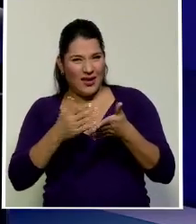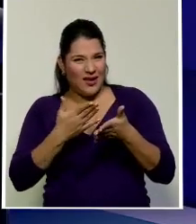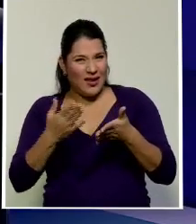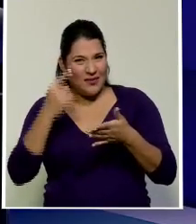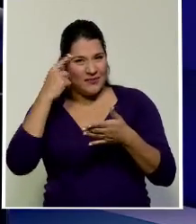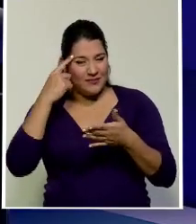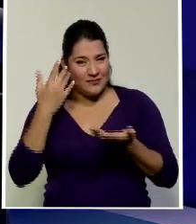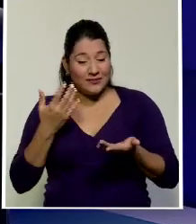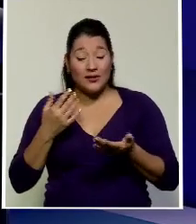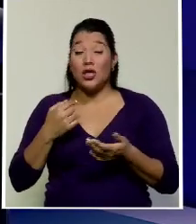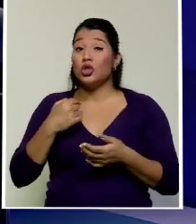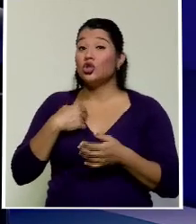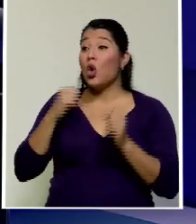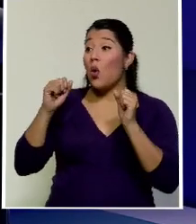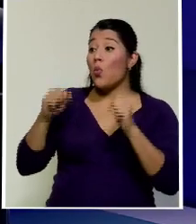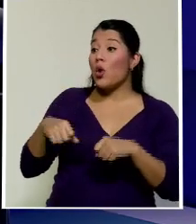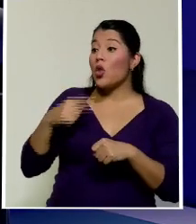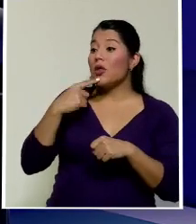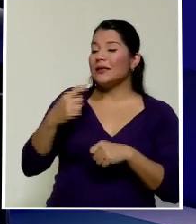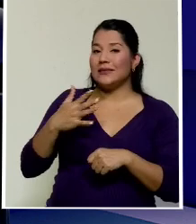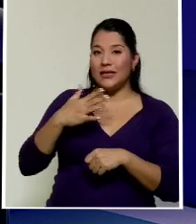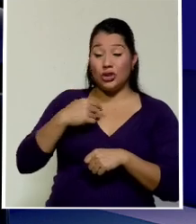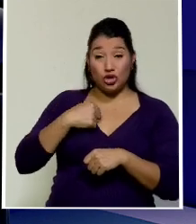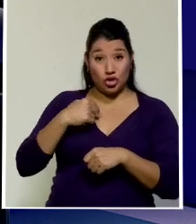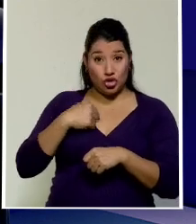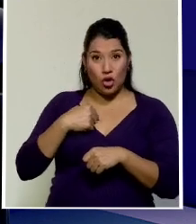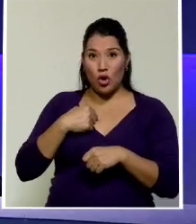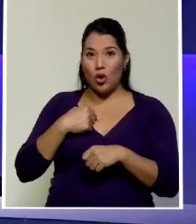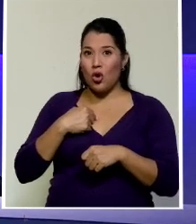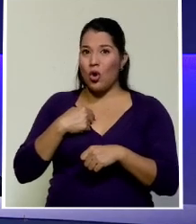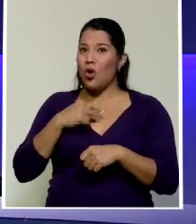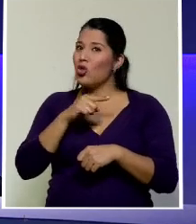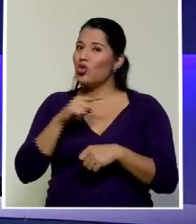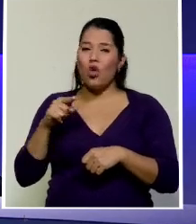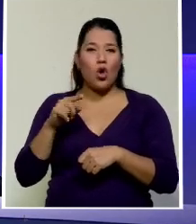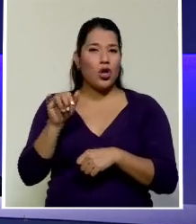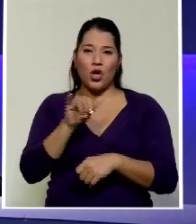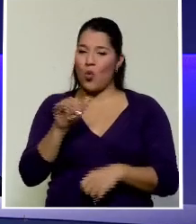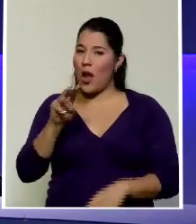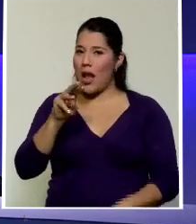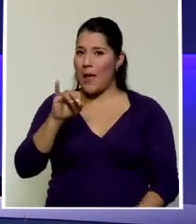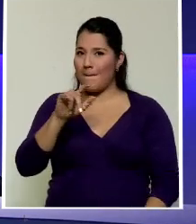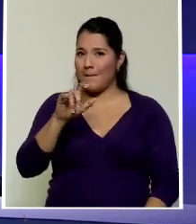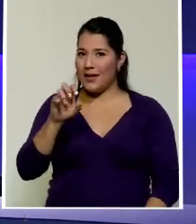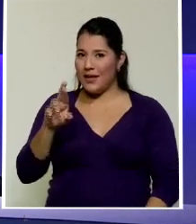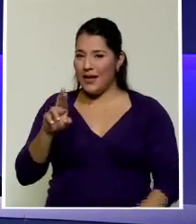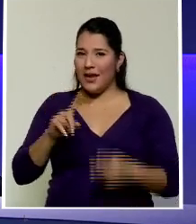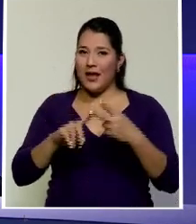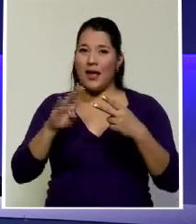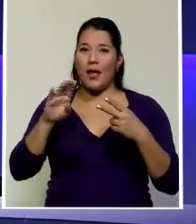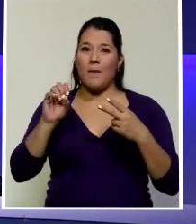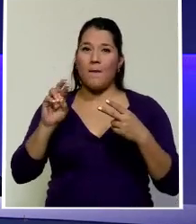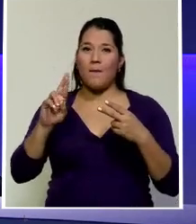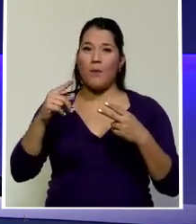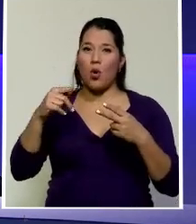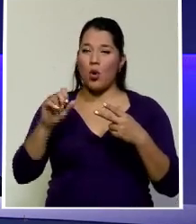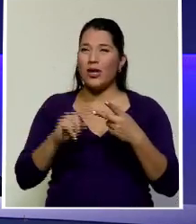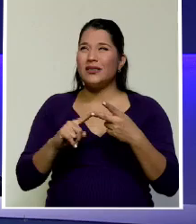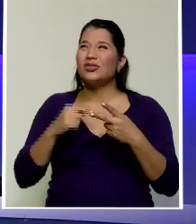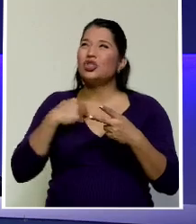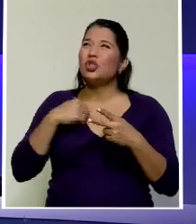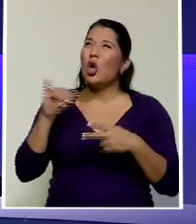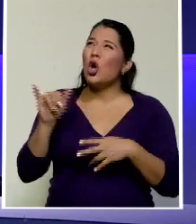que mi territorio, mi terreno es uno que no es ni el de Borges ni el de Miller, ¿no? Es un terreno como alterno, como el de, no